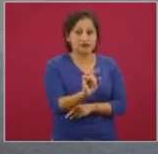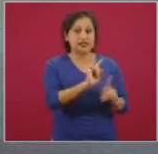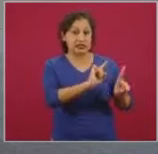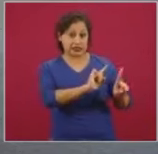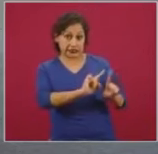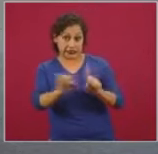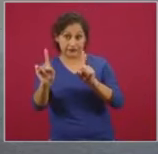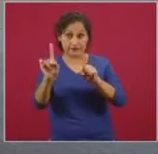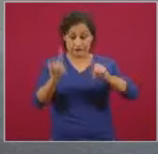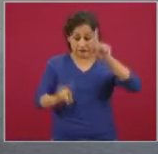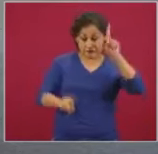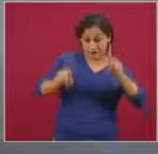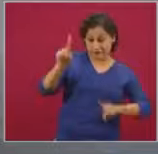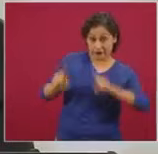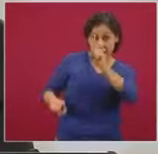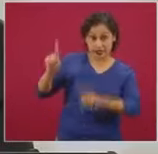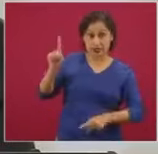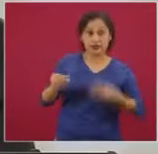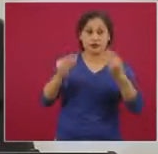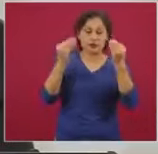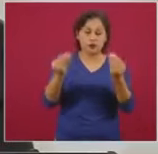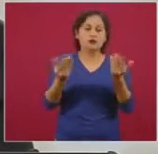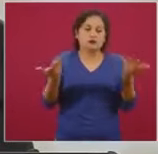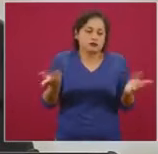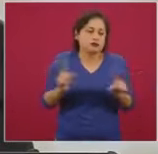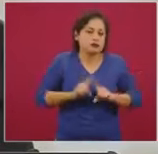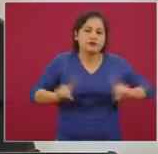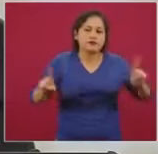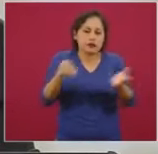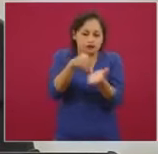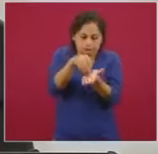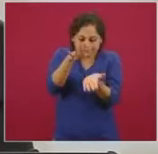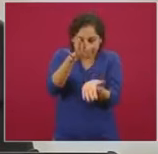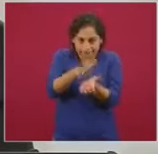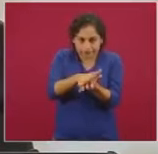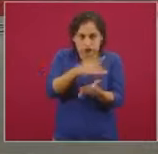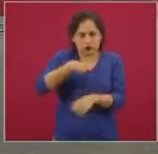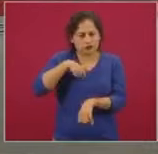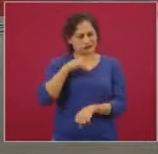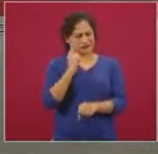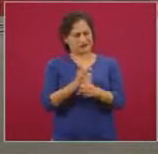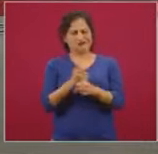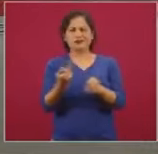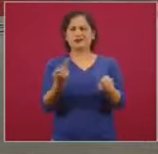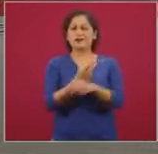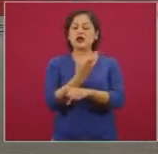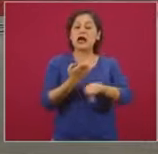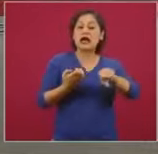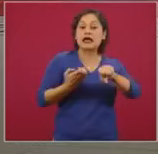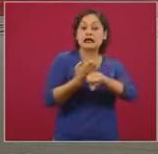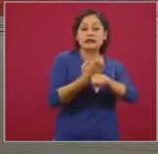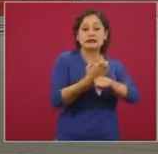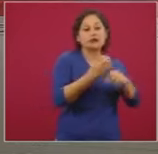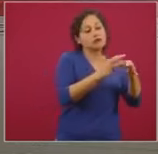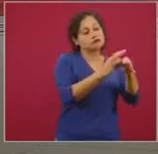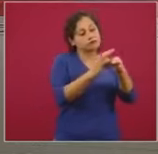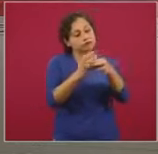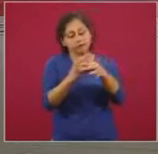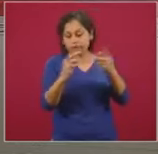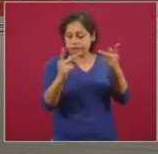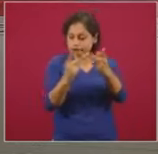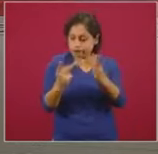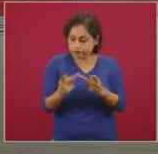también hay diferencias tanto en el registro, ¿no? Entonces cuando vemos hay estados que tienen un mayor heterogeneidad en el registro,